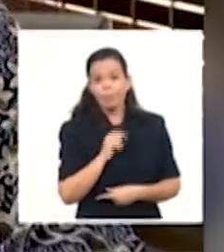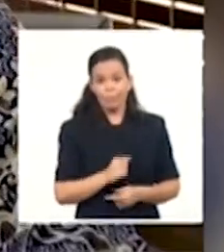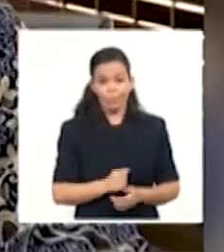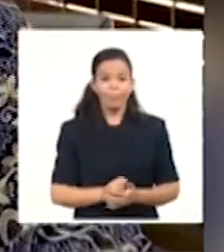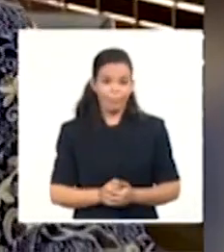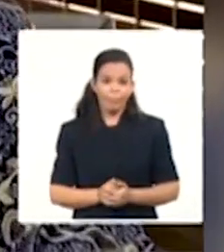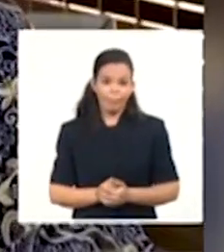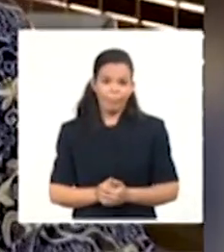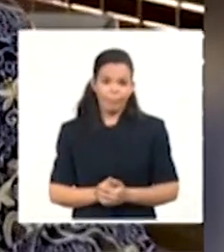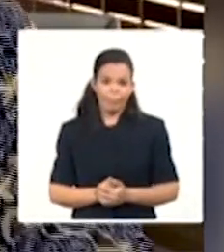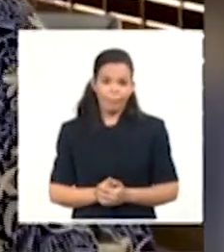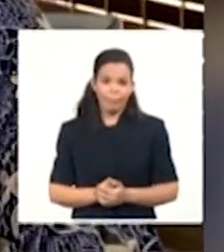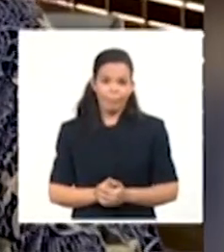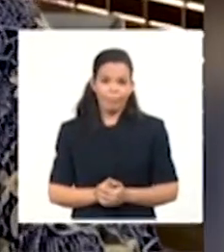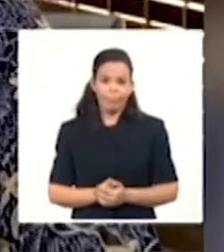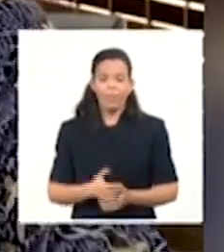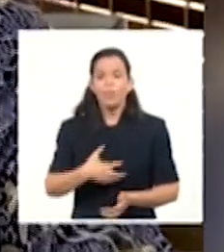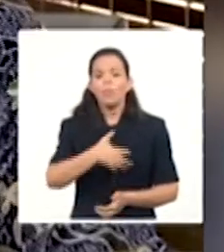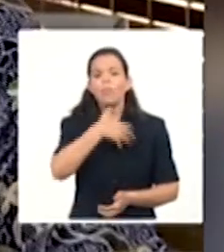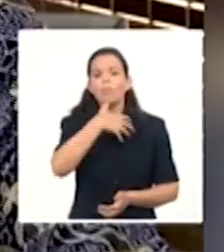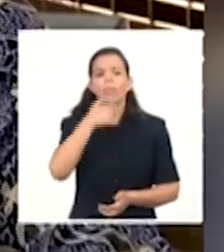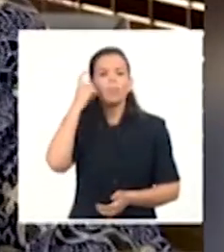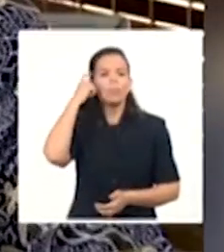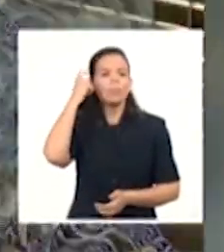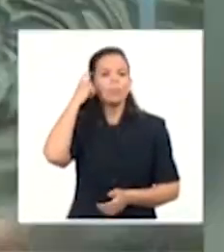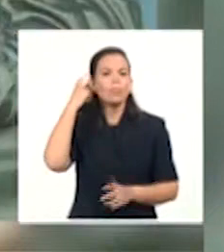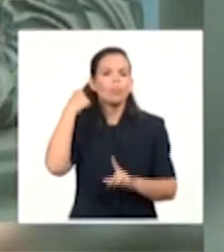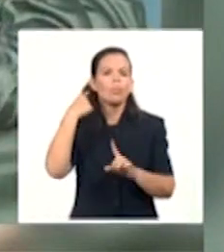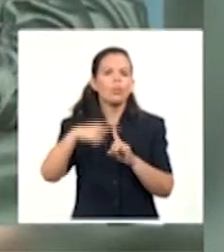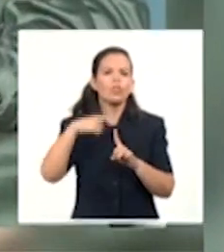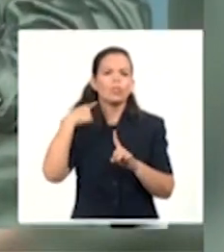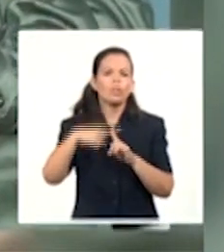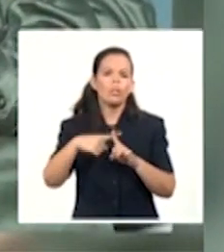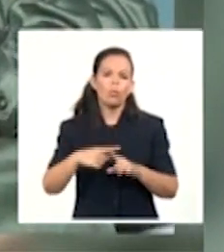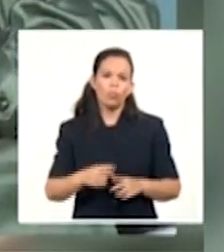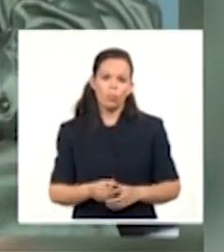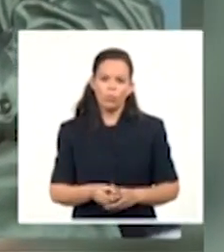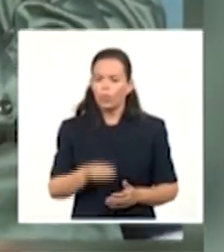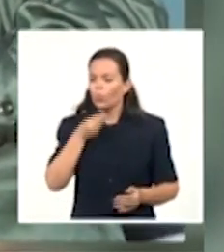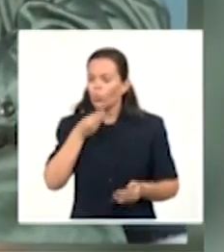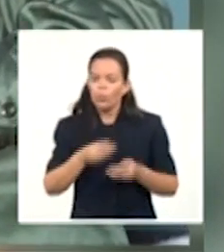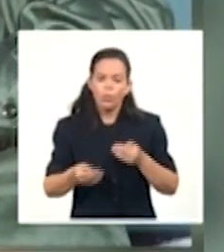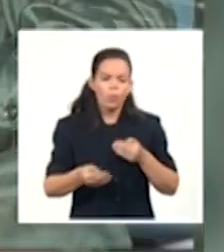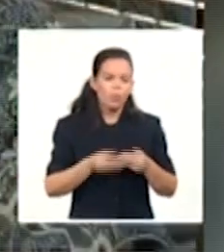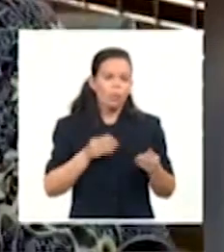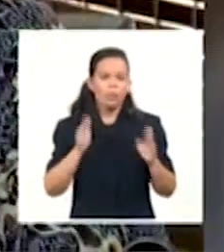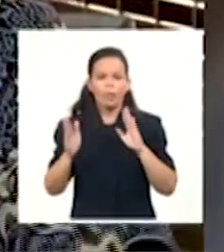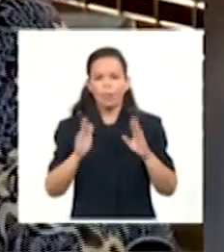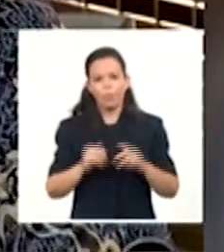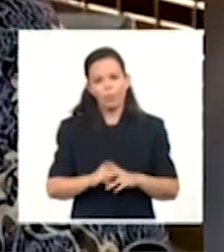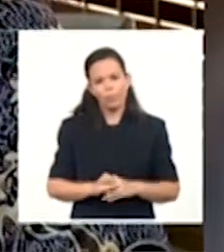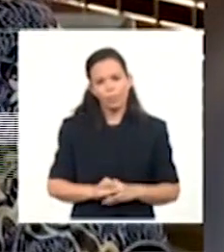Además, mucho optimismo. El jefe era optimista hasta los malos momentos. Pero él siempre que hablaba de